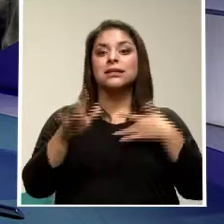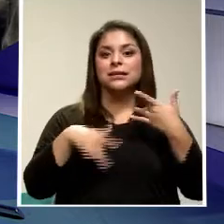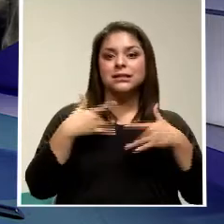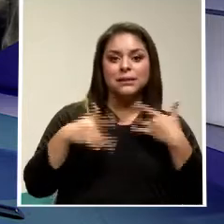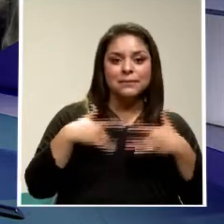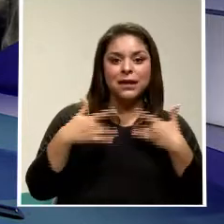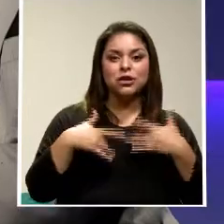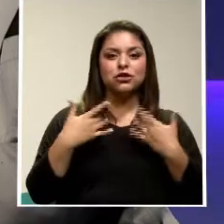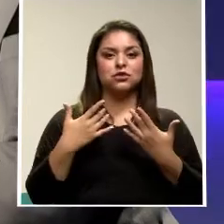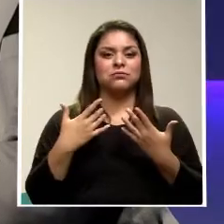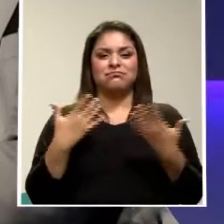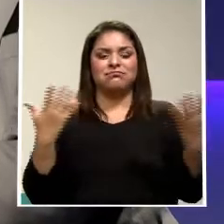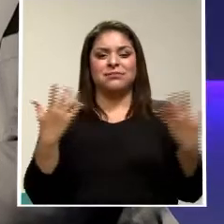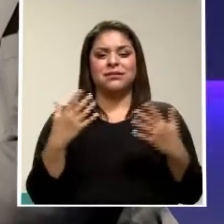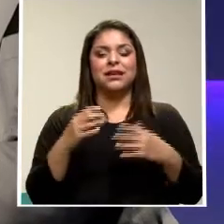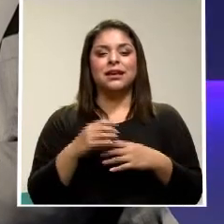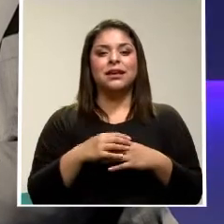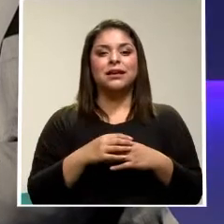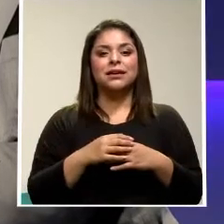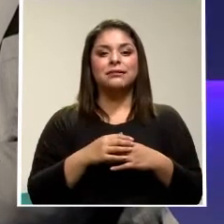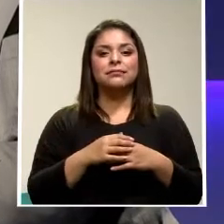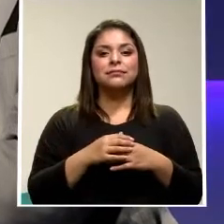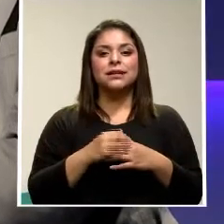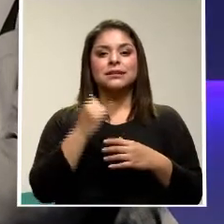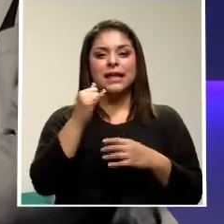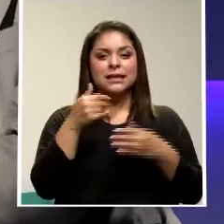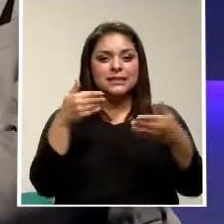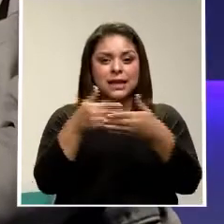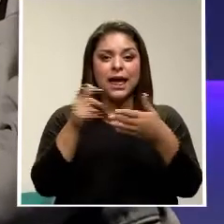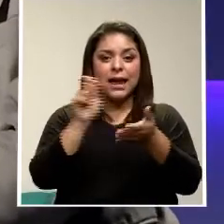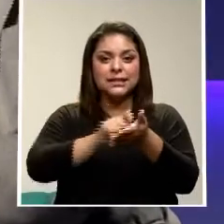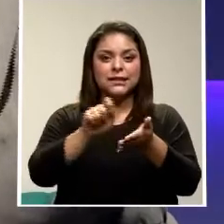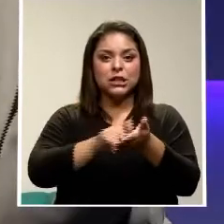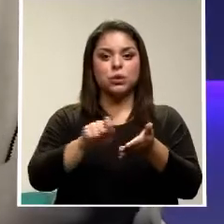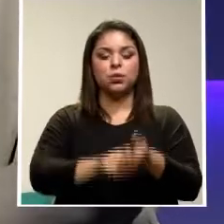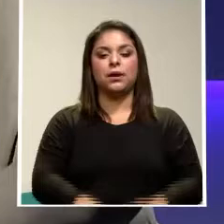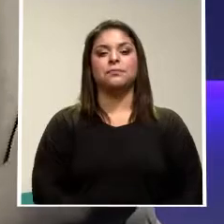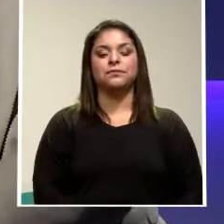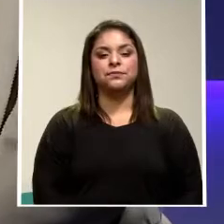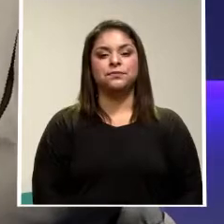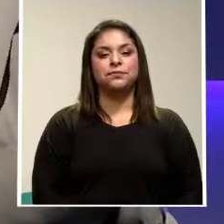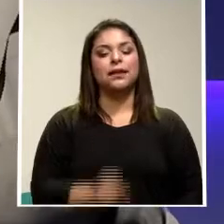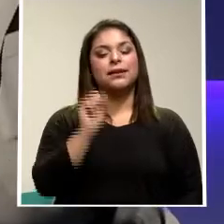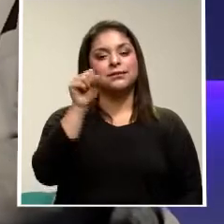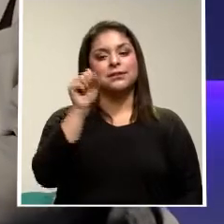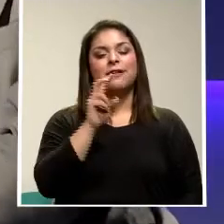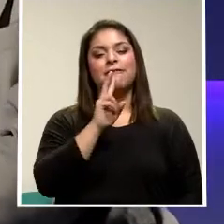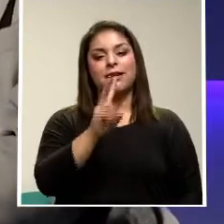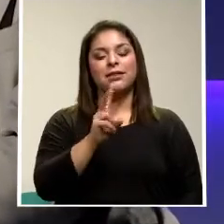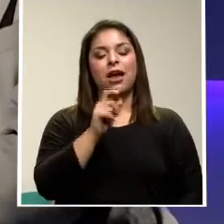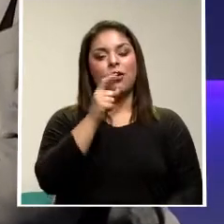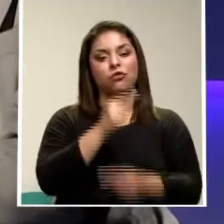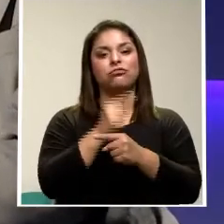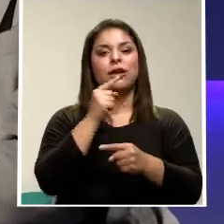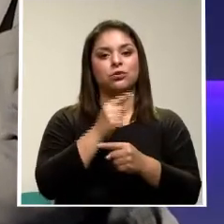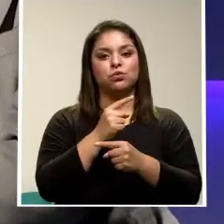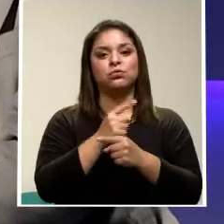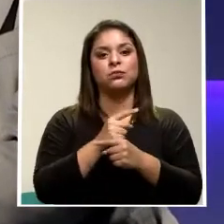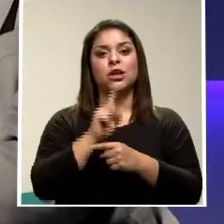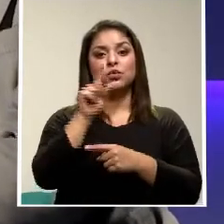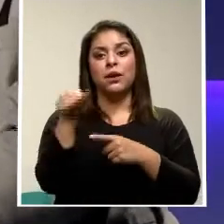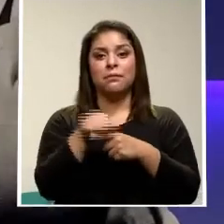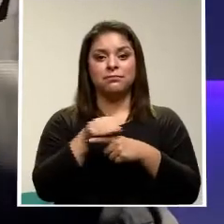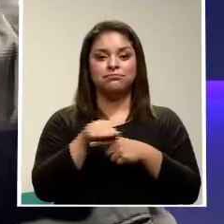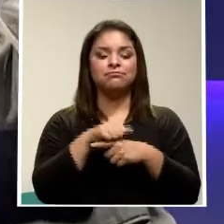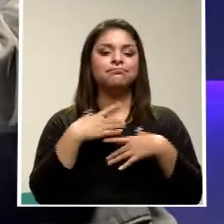están debajo, 1 milímetro debajo de la escritura. Efectivamente, sí, es un ejercicio